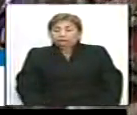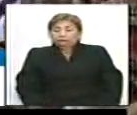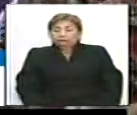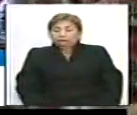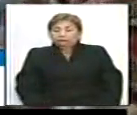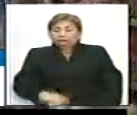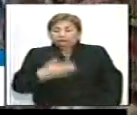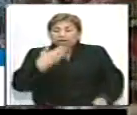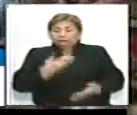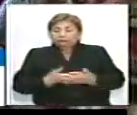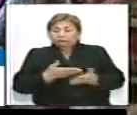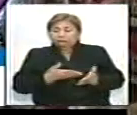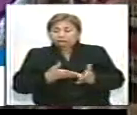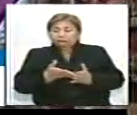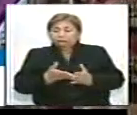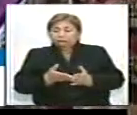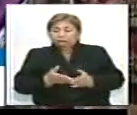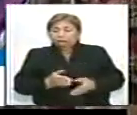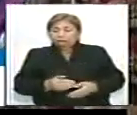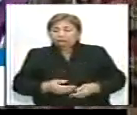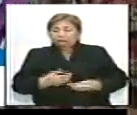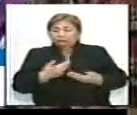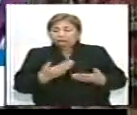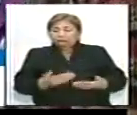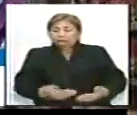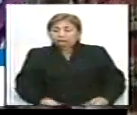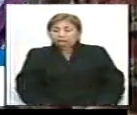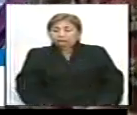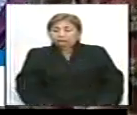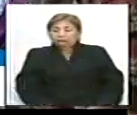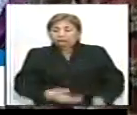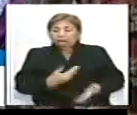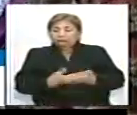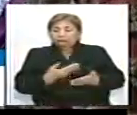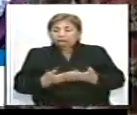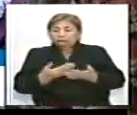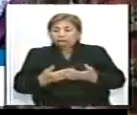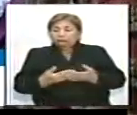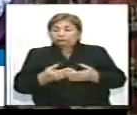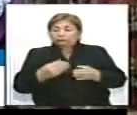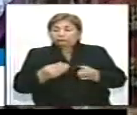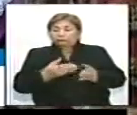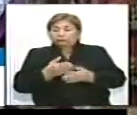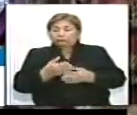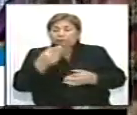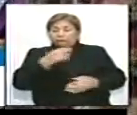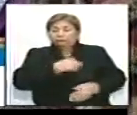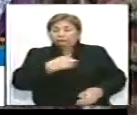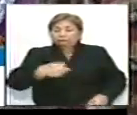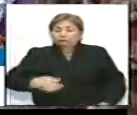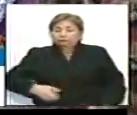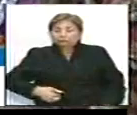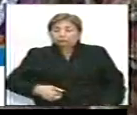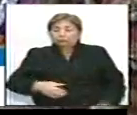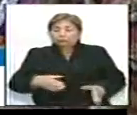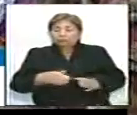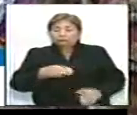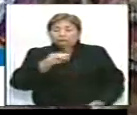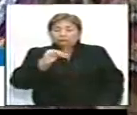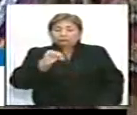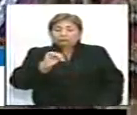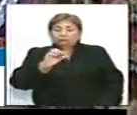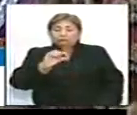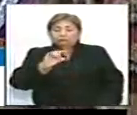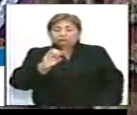Por intermedio del presidente, hago la propuesta siguiente: para presidente, el congresista Miguel